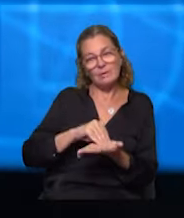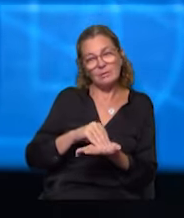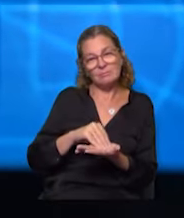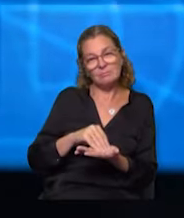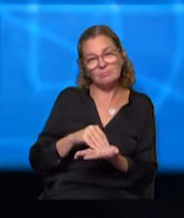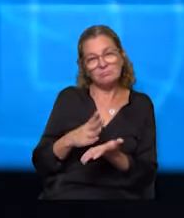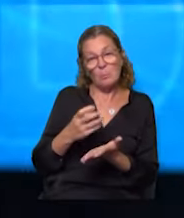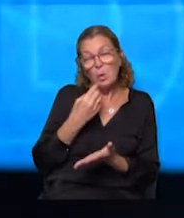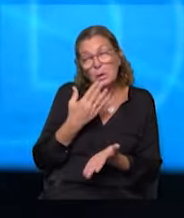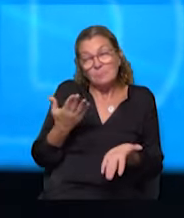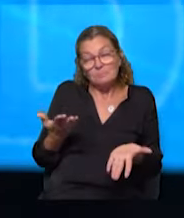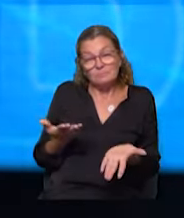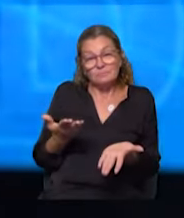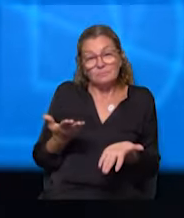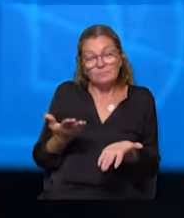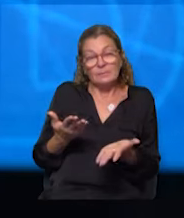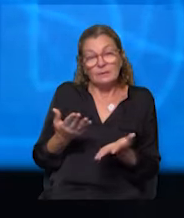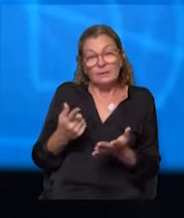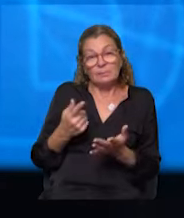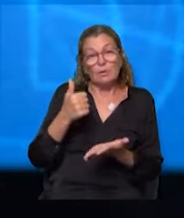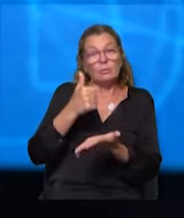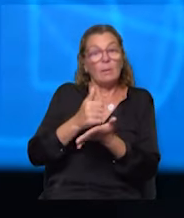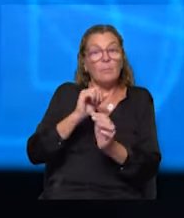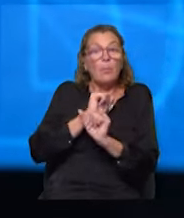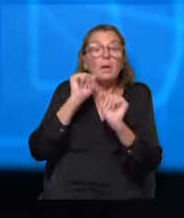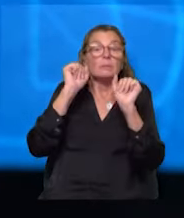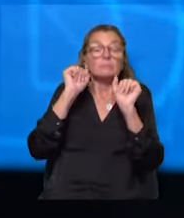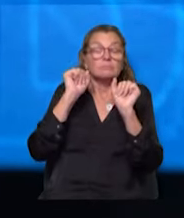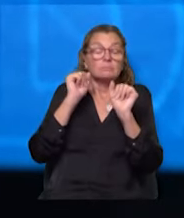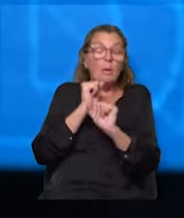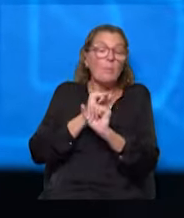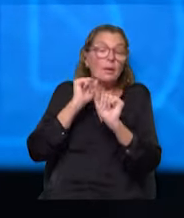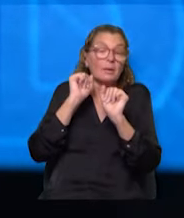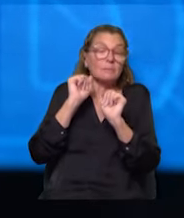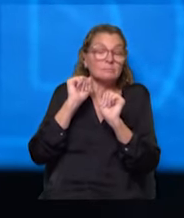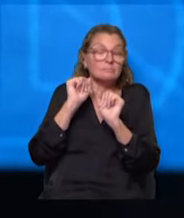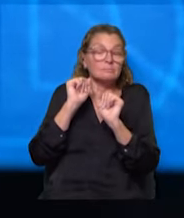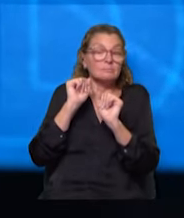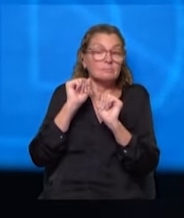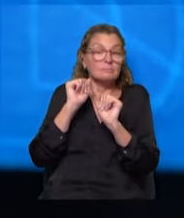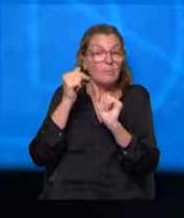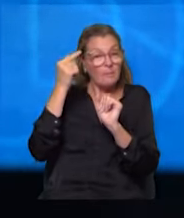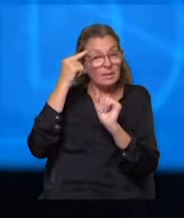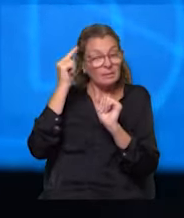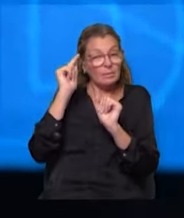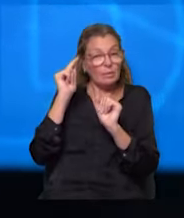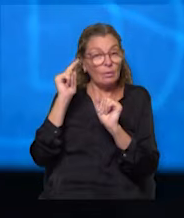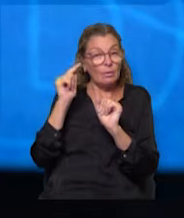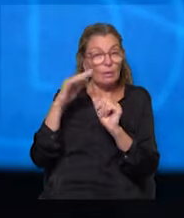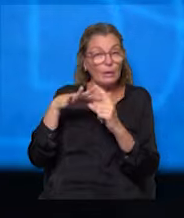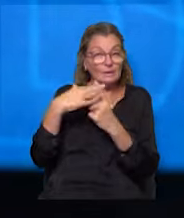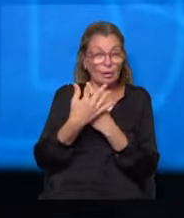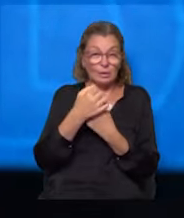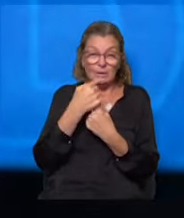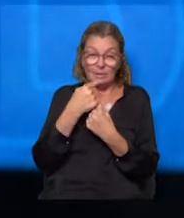bueno eh las chances están las chances están eh en el contexto de lo que te